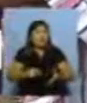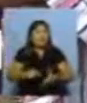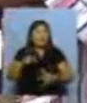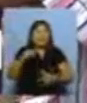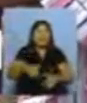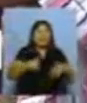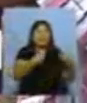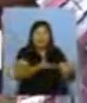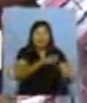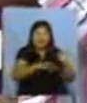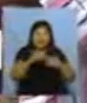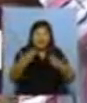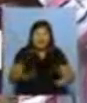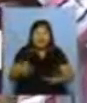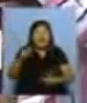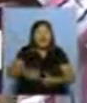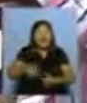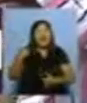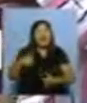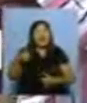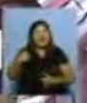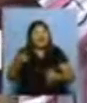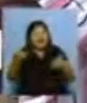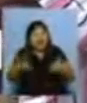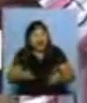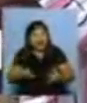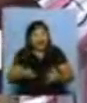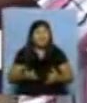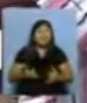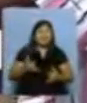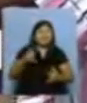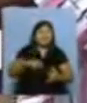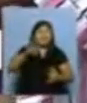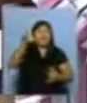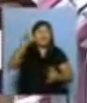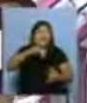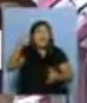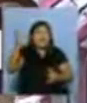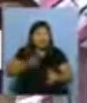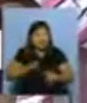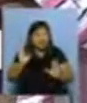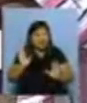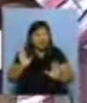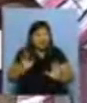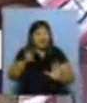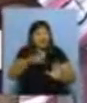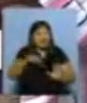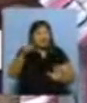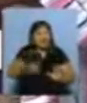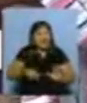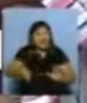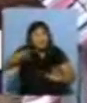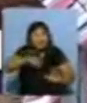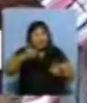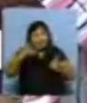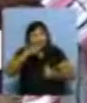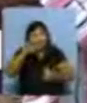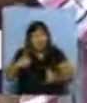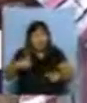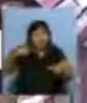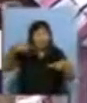Argentina importa aproximadamente un 30% del combustible que consume, o sea que cada 10 litros, 3 son importados. Esos 3 litros son los que